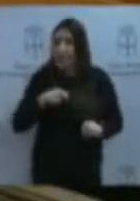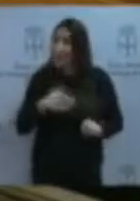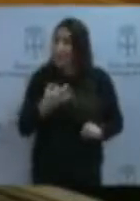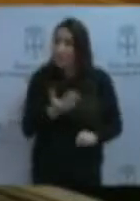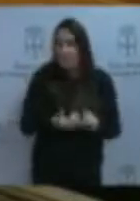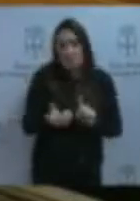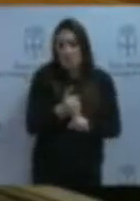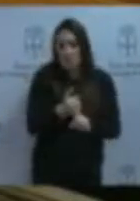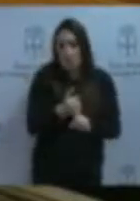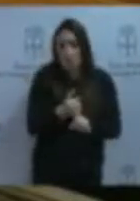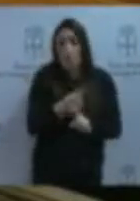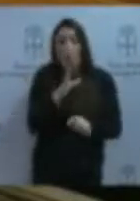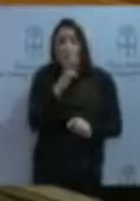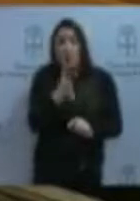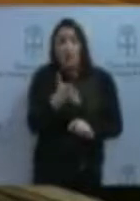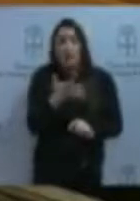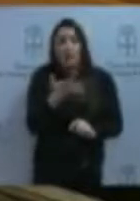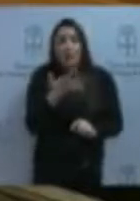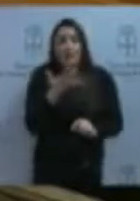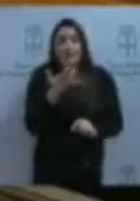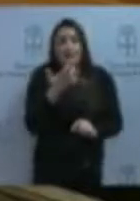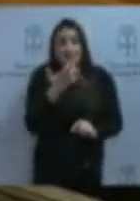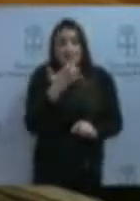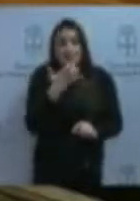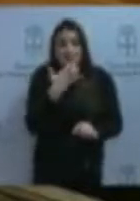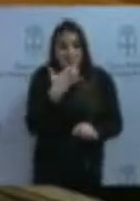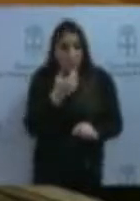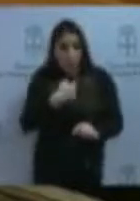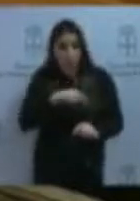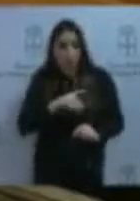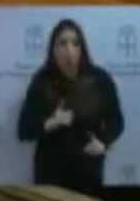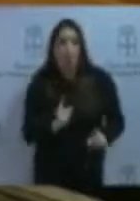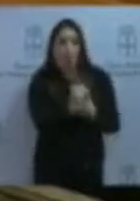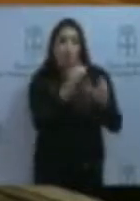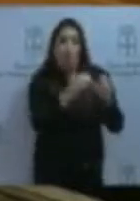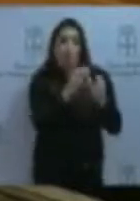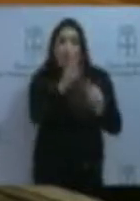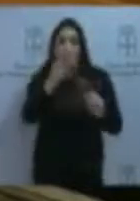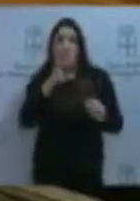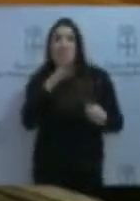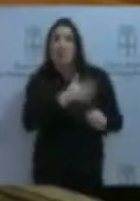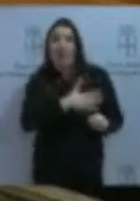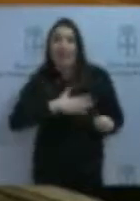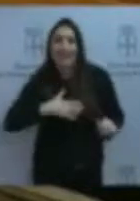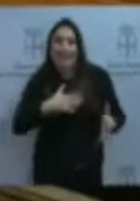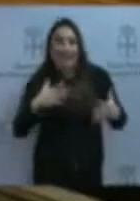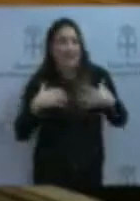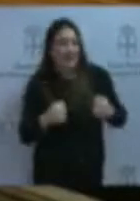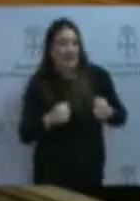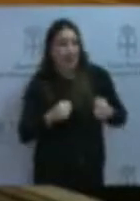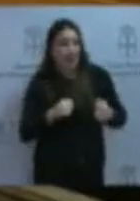solucionada, ¿no? Porque si se echa en cara al Partido Popular que pretende la privatización de la sanidad, pues hasta ahora